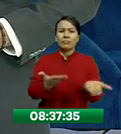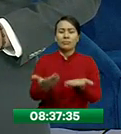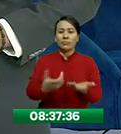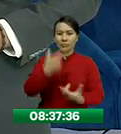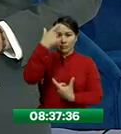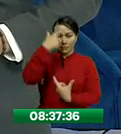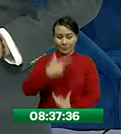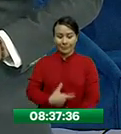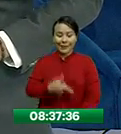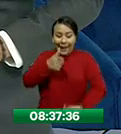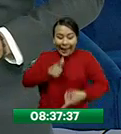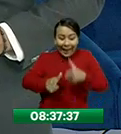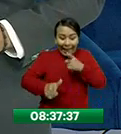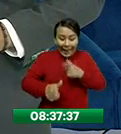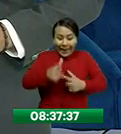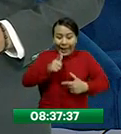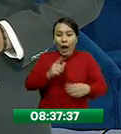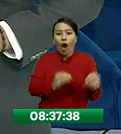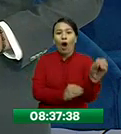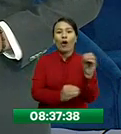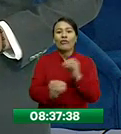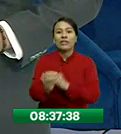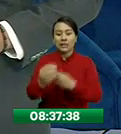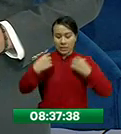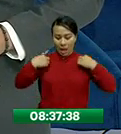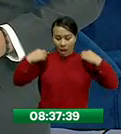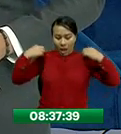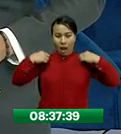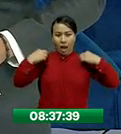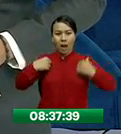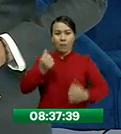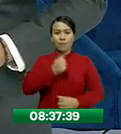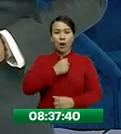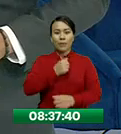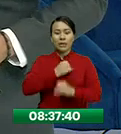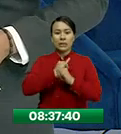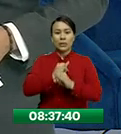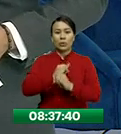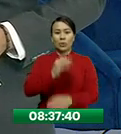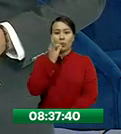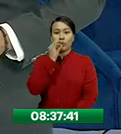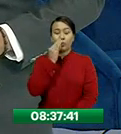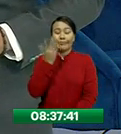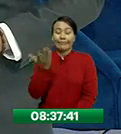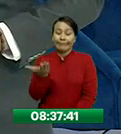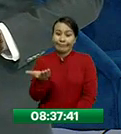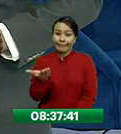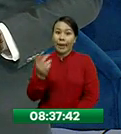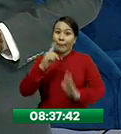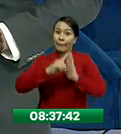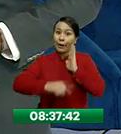observa libando con el uniforme de la institución. Veamos a continuación la